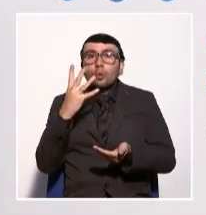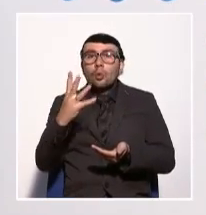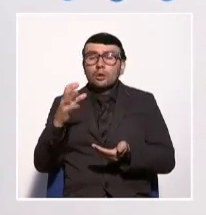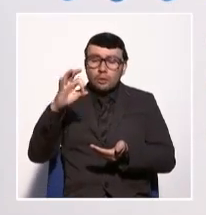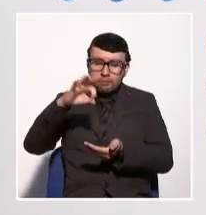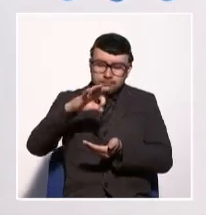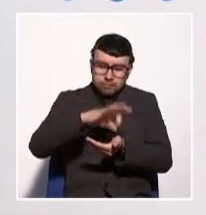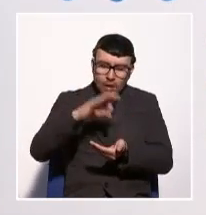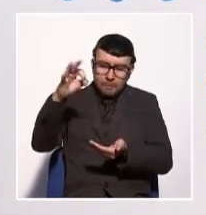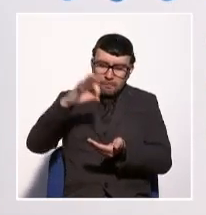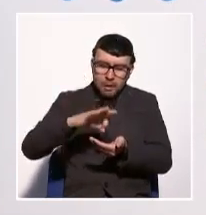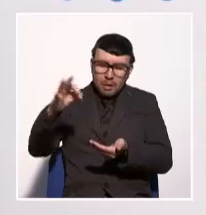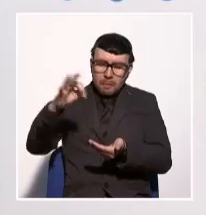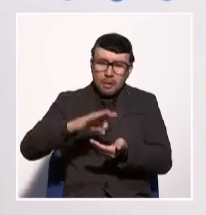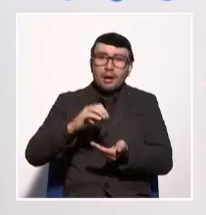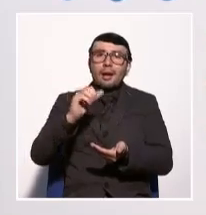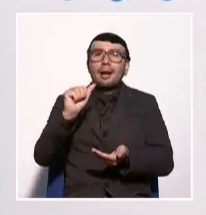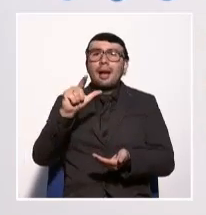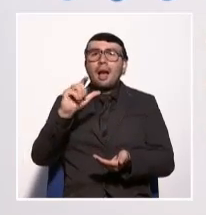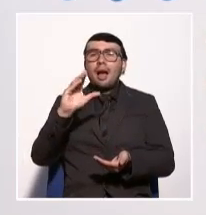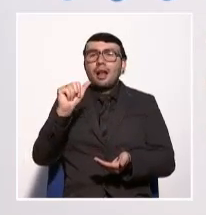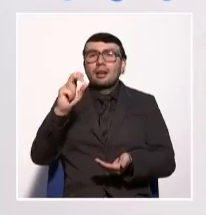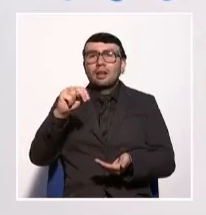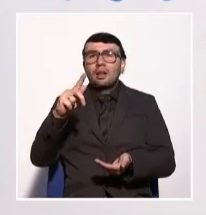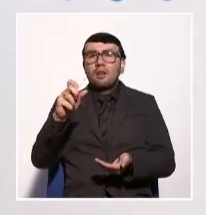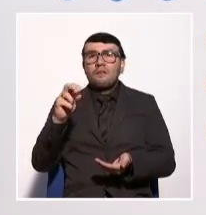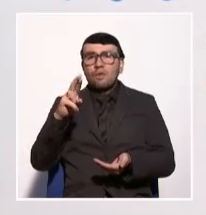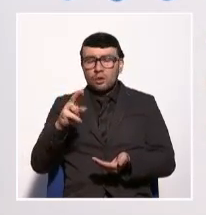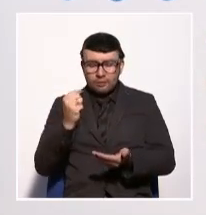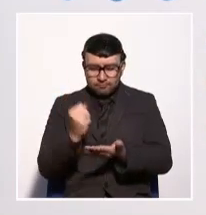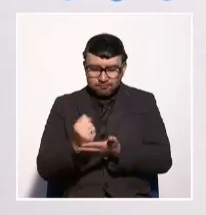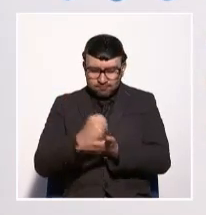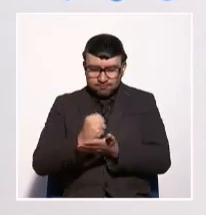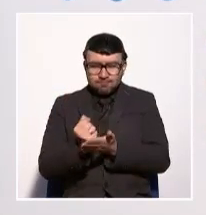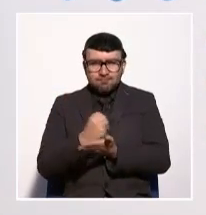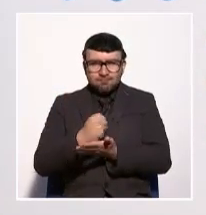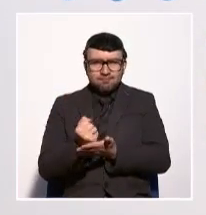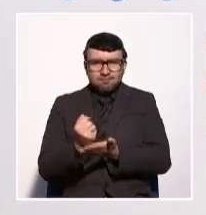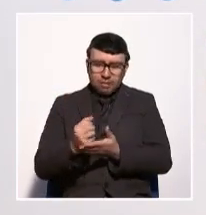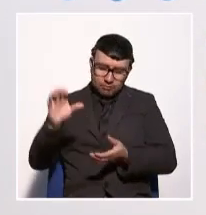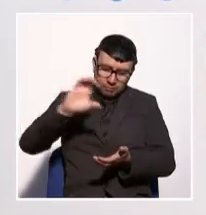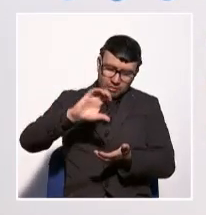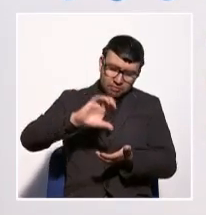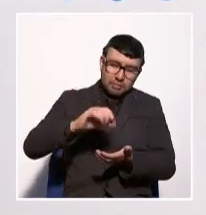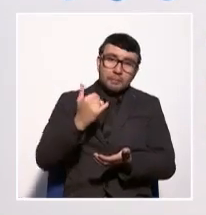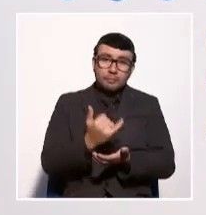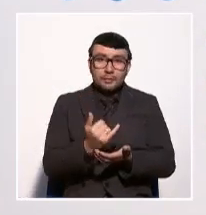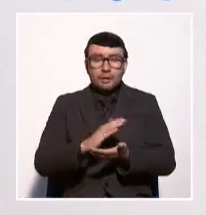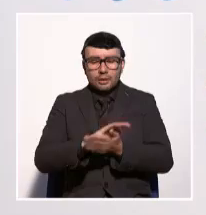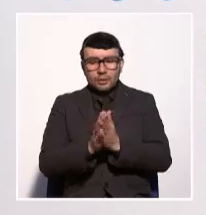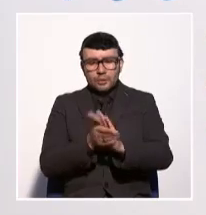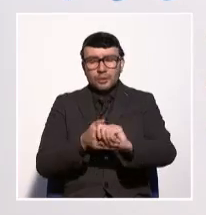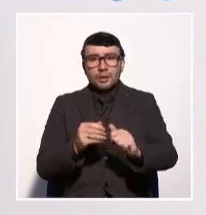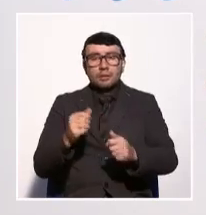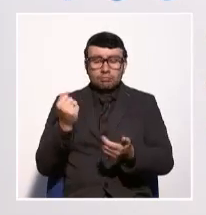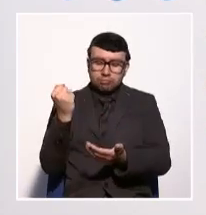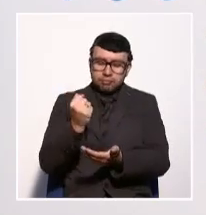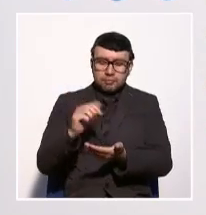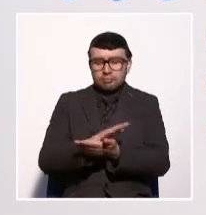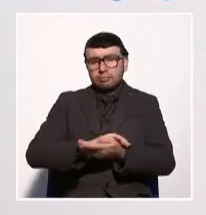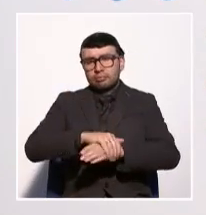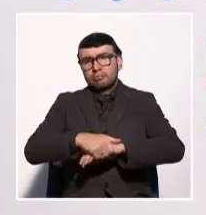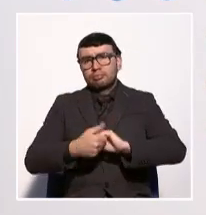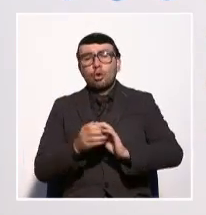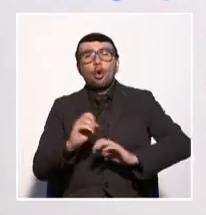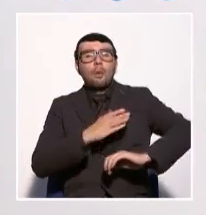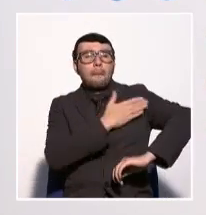machacadas lo mezclan y se lo van a aplicar en sus manos o en las axilas y el sudor es mucho esa es una